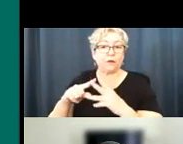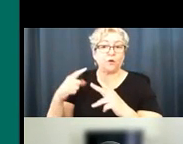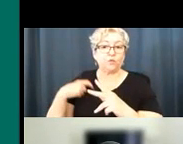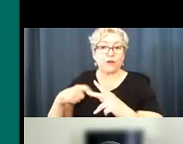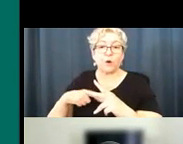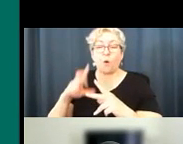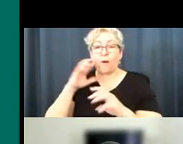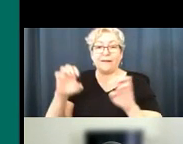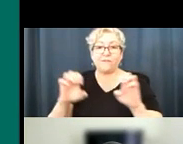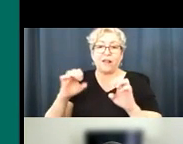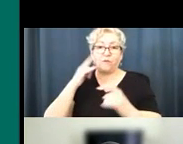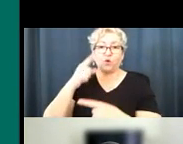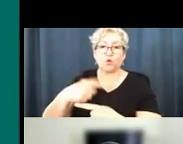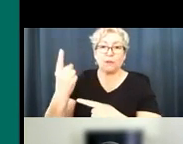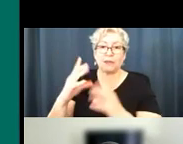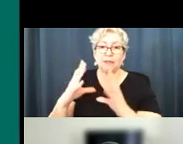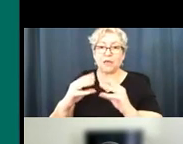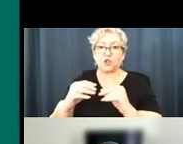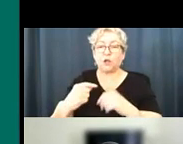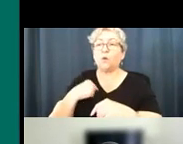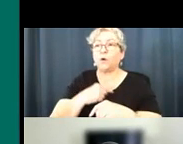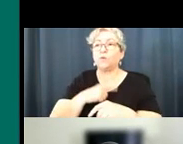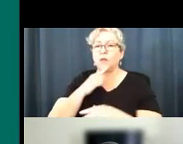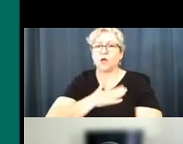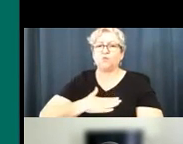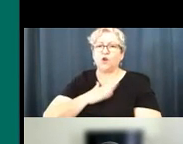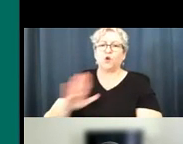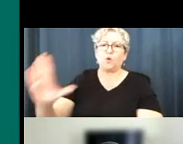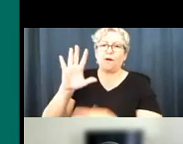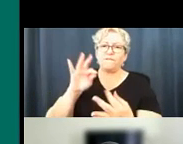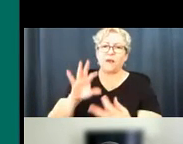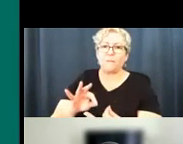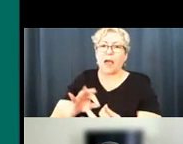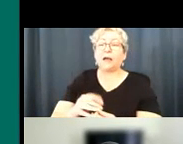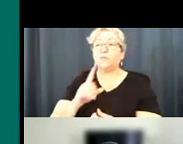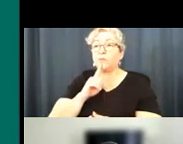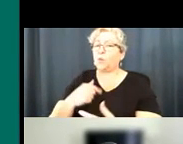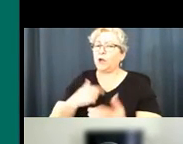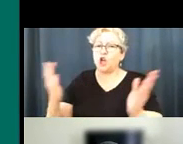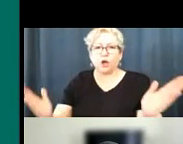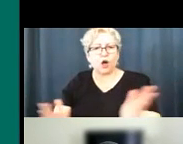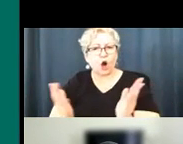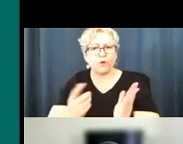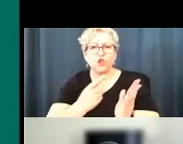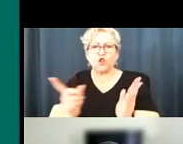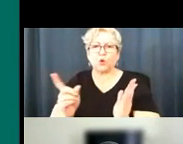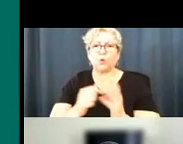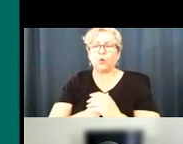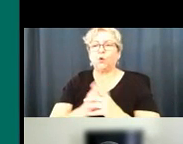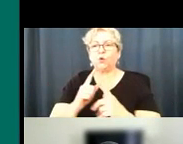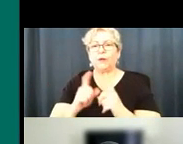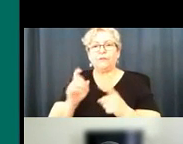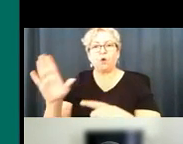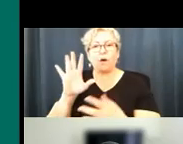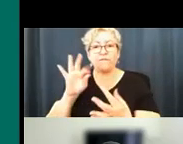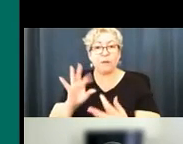ya sea registrarse o para darnos insumos sobre la sesión de hoy. Por favor, los instamos a